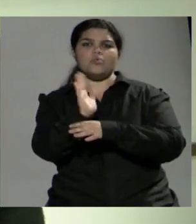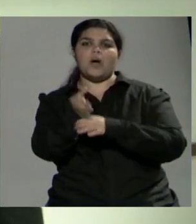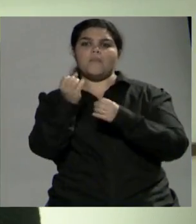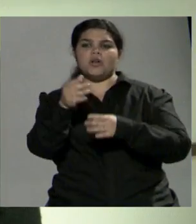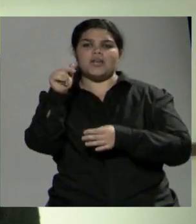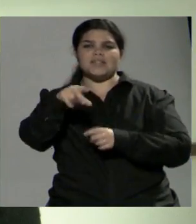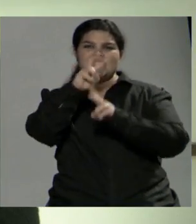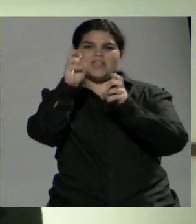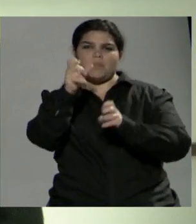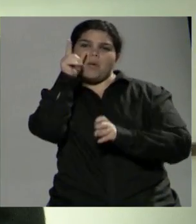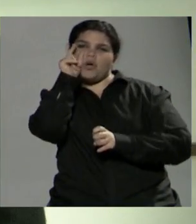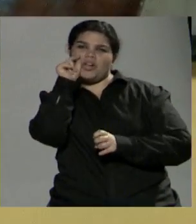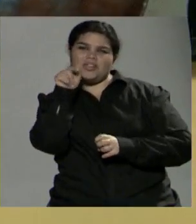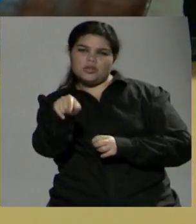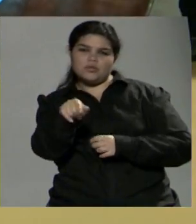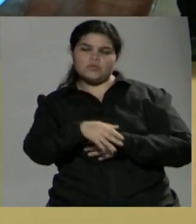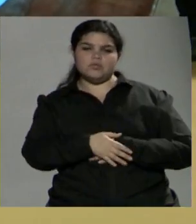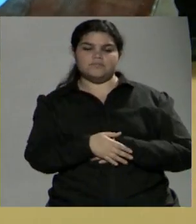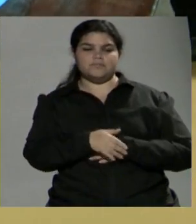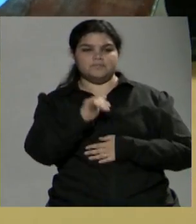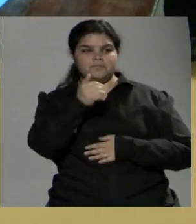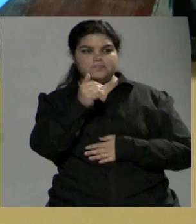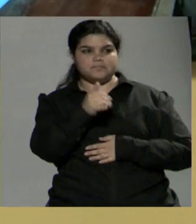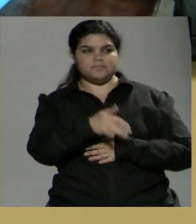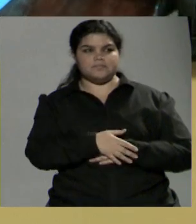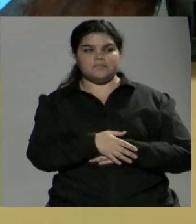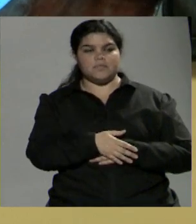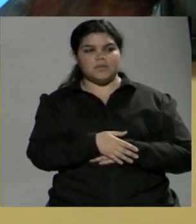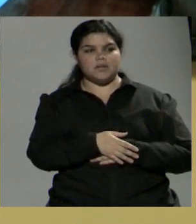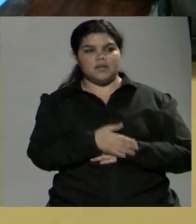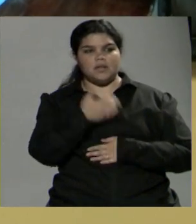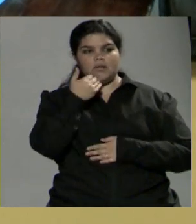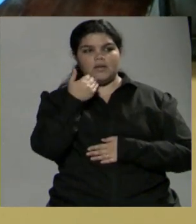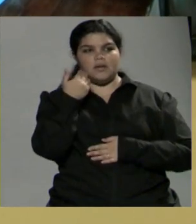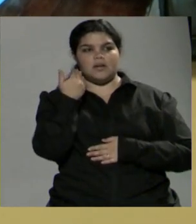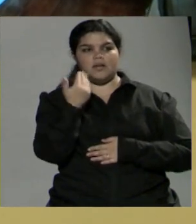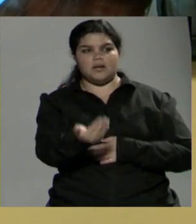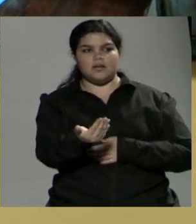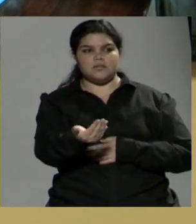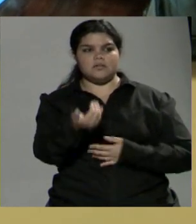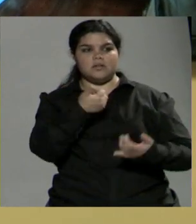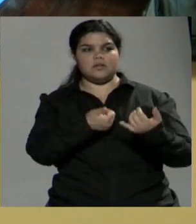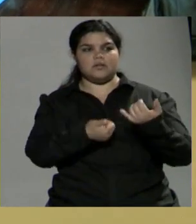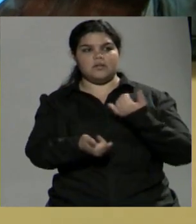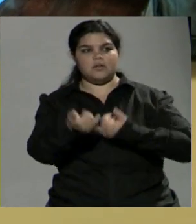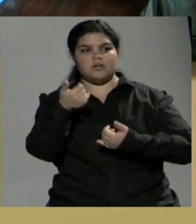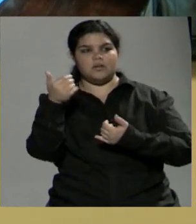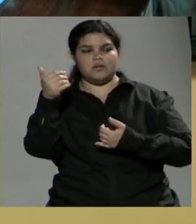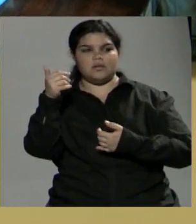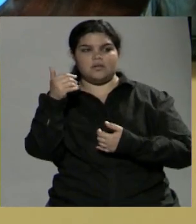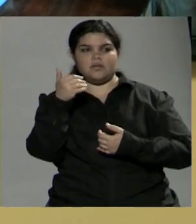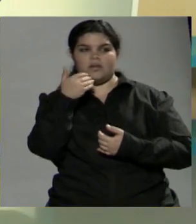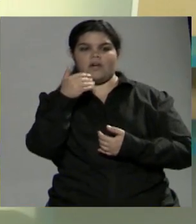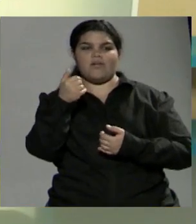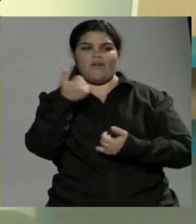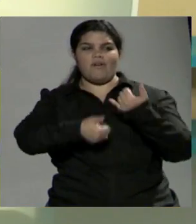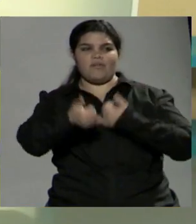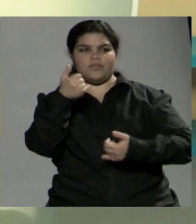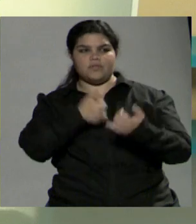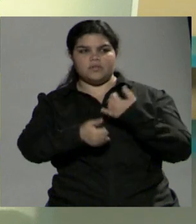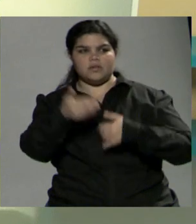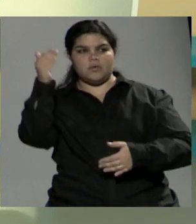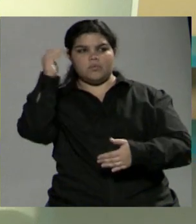desconozca, esté pensando el modo de resolver esta situación. Lo cierto es que la Constitución,